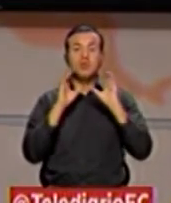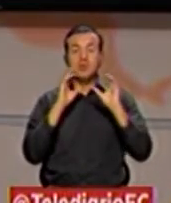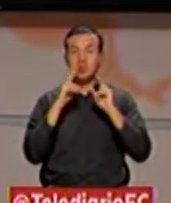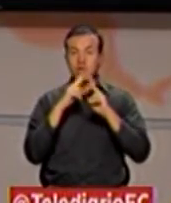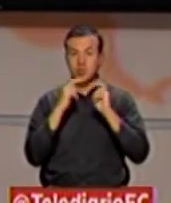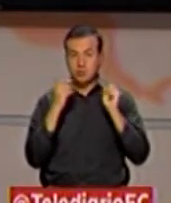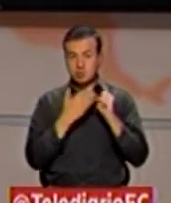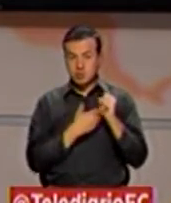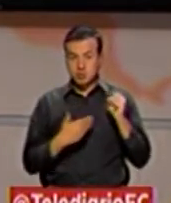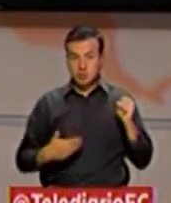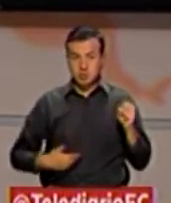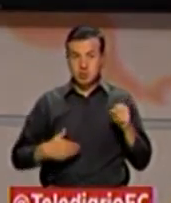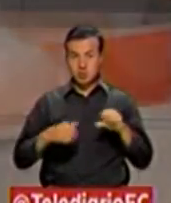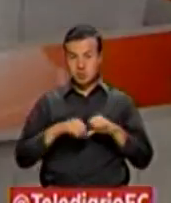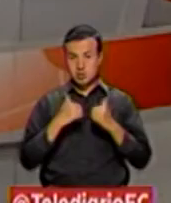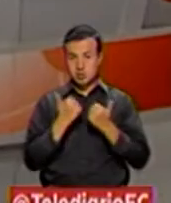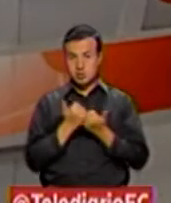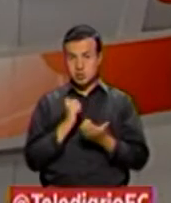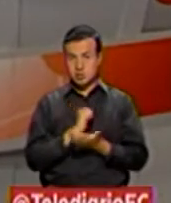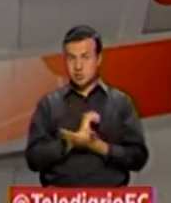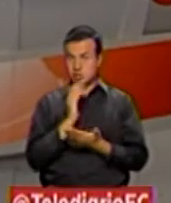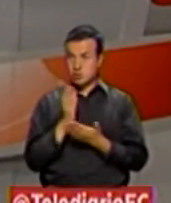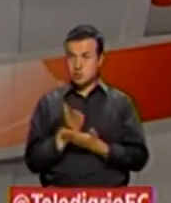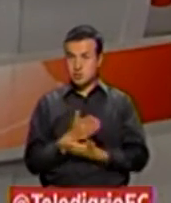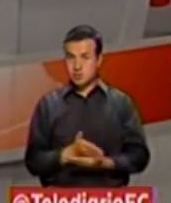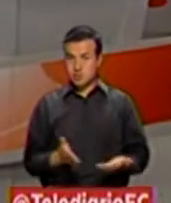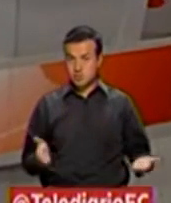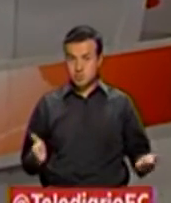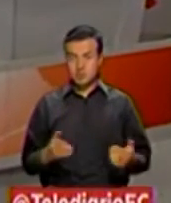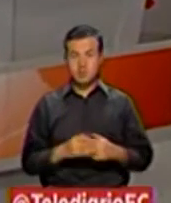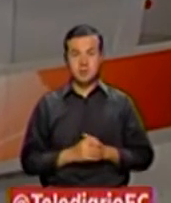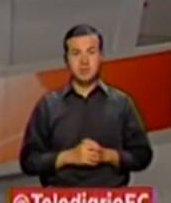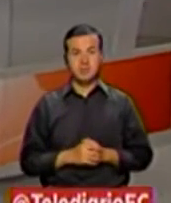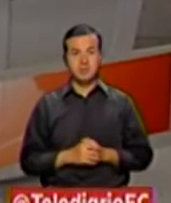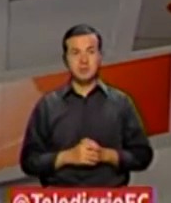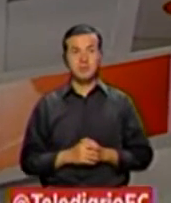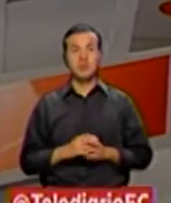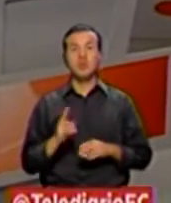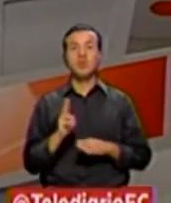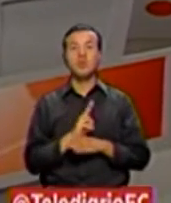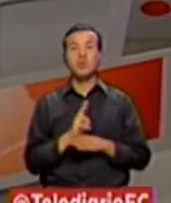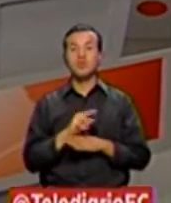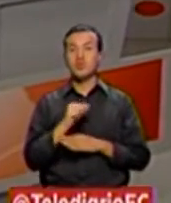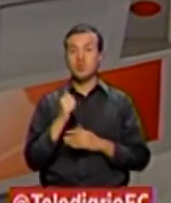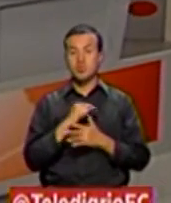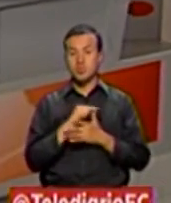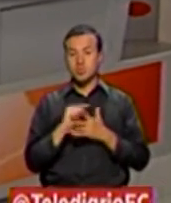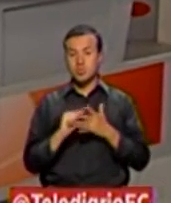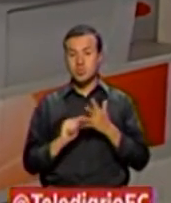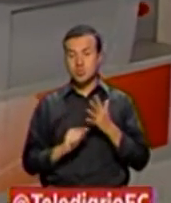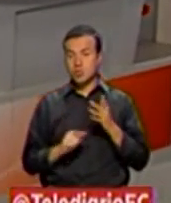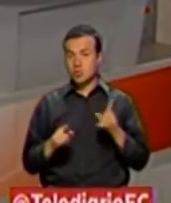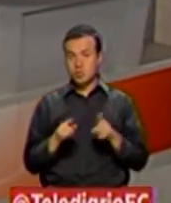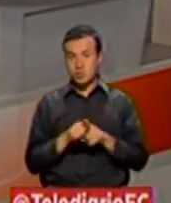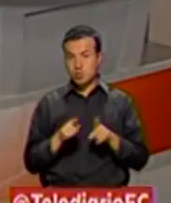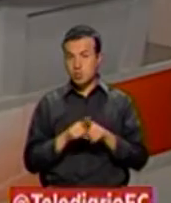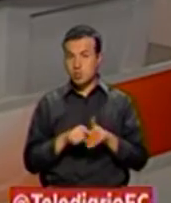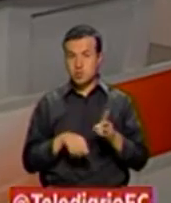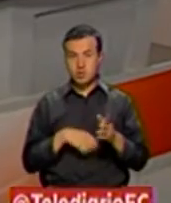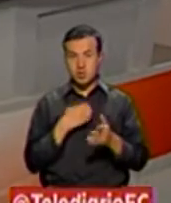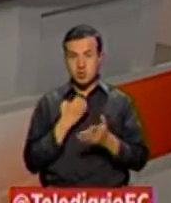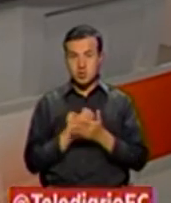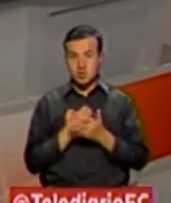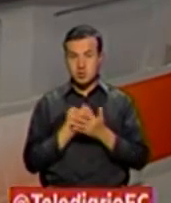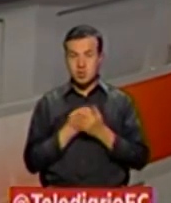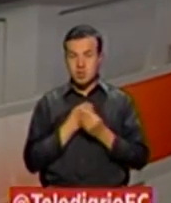conversaciones con el expresidente de la Asamblea Nacional, la utilización de otros recursos igualmente económicos